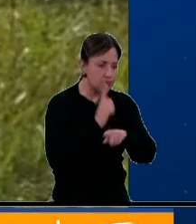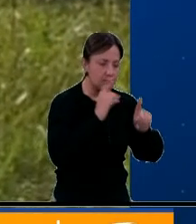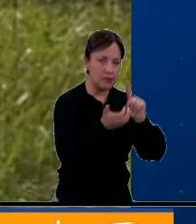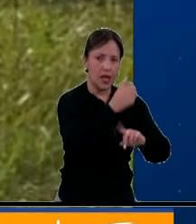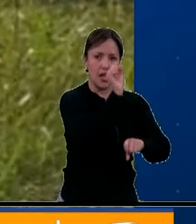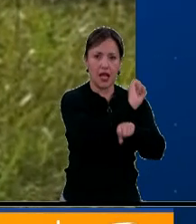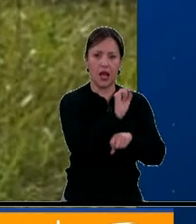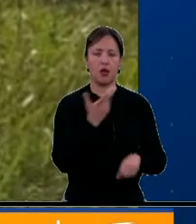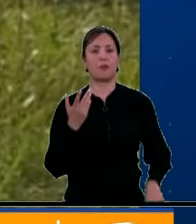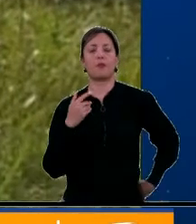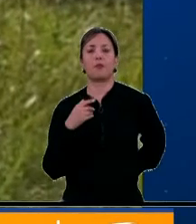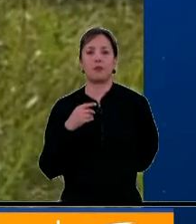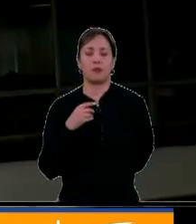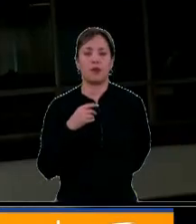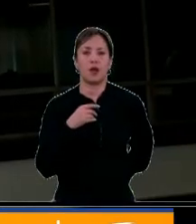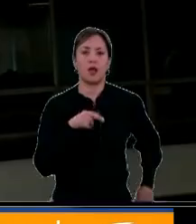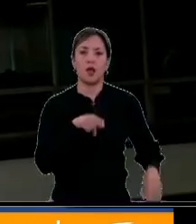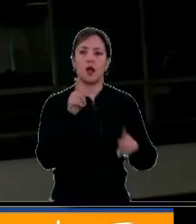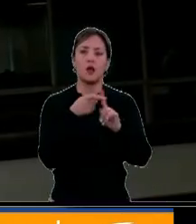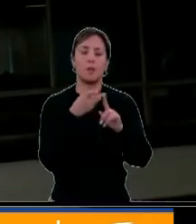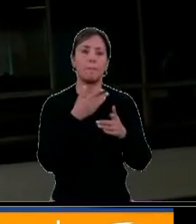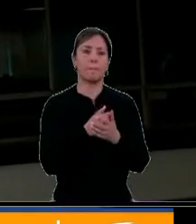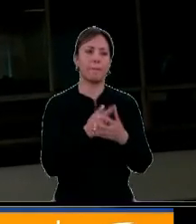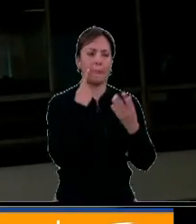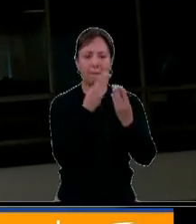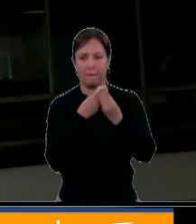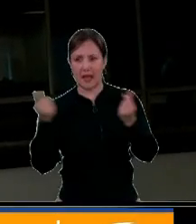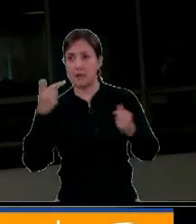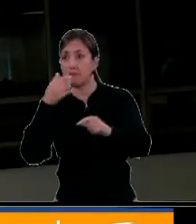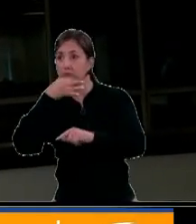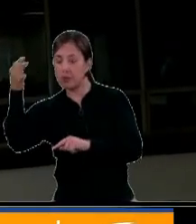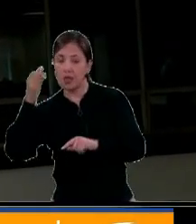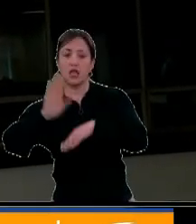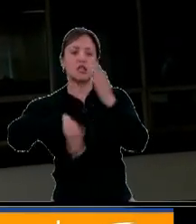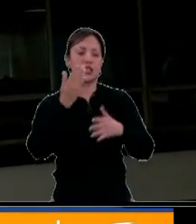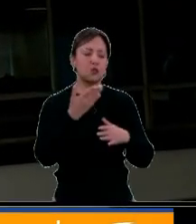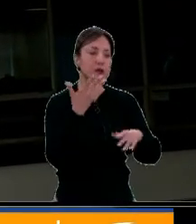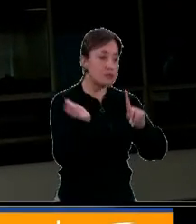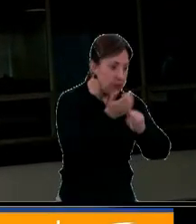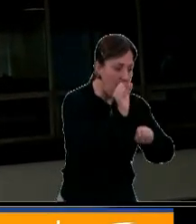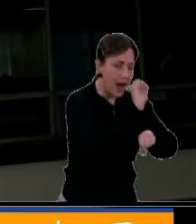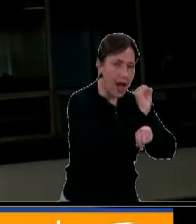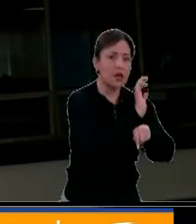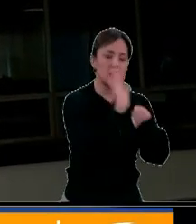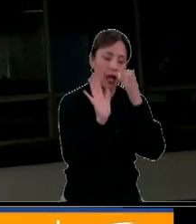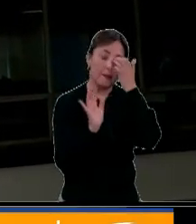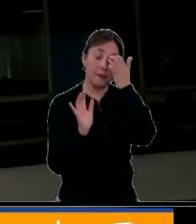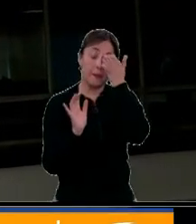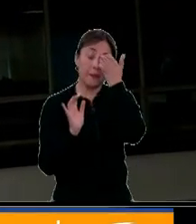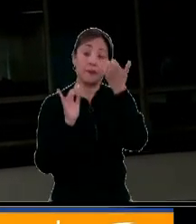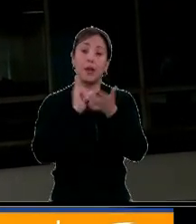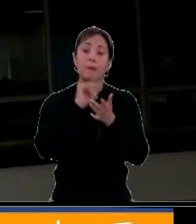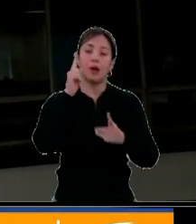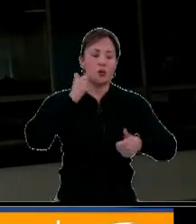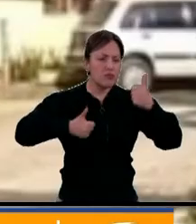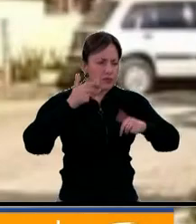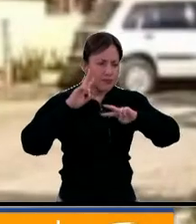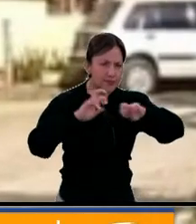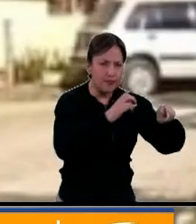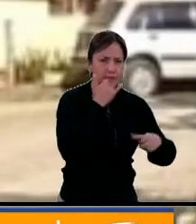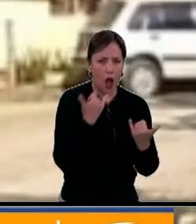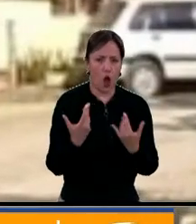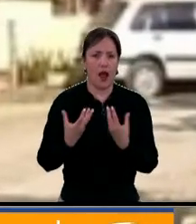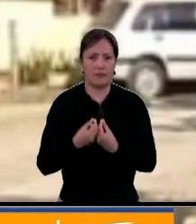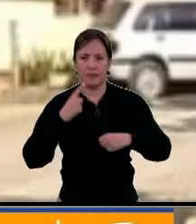primera instancia fue dada como desaparecida. Luego ya se logró ubicar el vehículo, pero ya todas las capacidades de la fuerza pública para esclarecer este hecho.